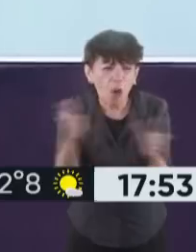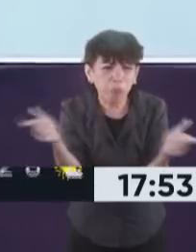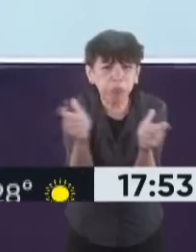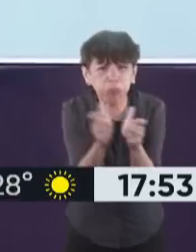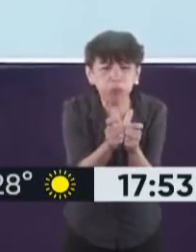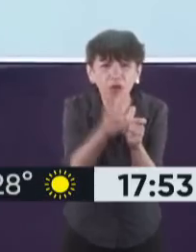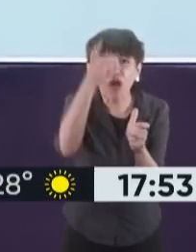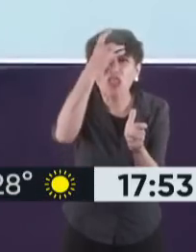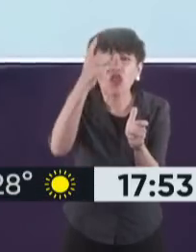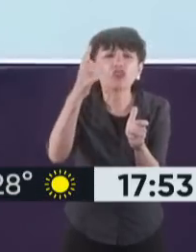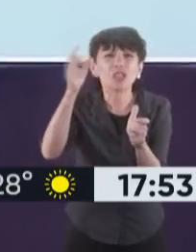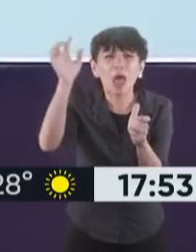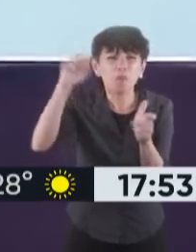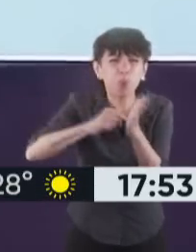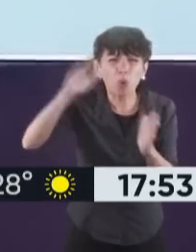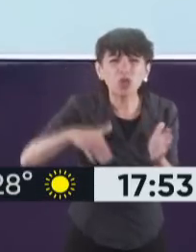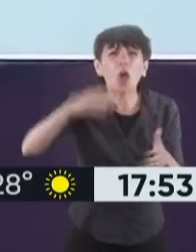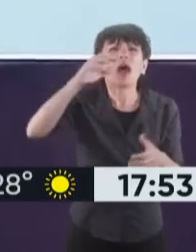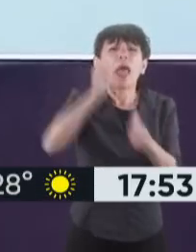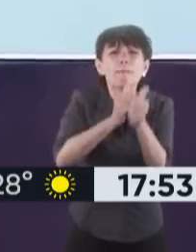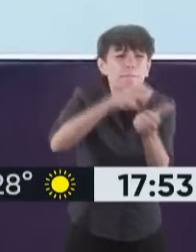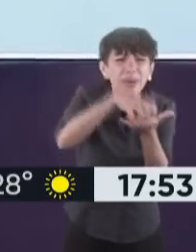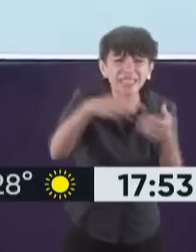23.000 pymes en la Argentina. Abrió la